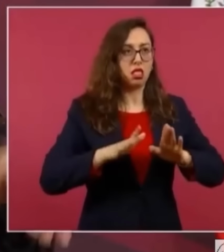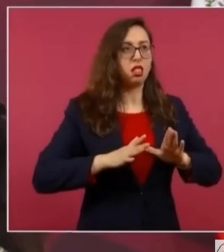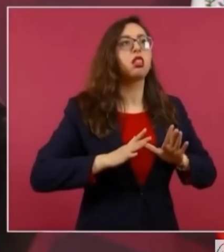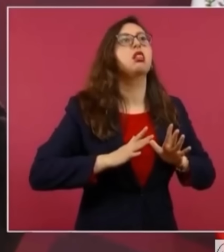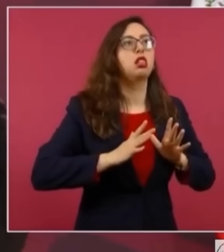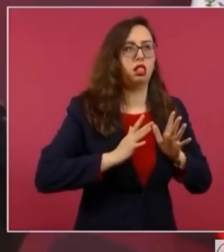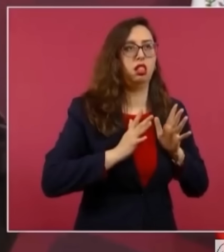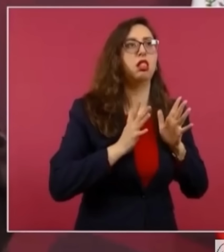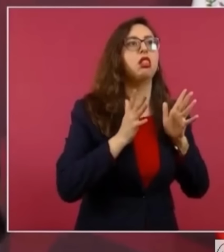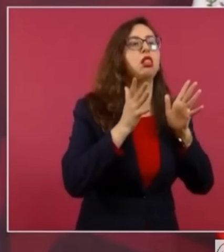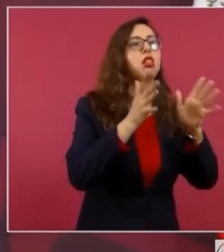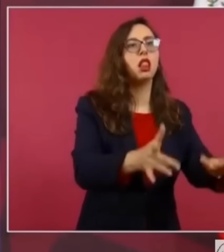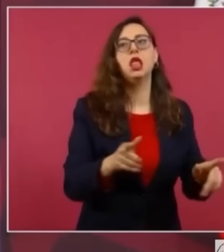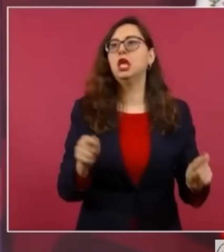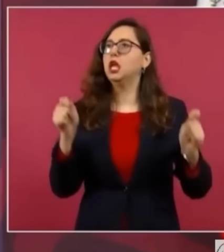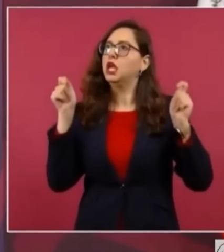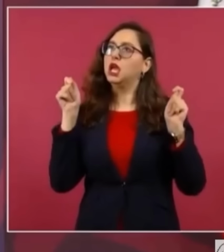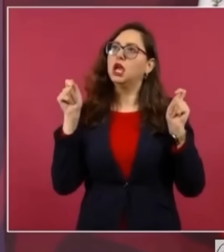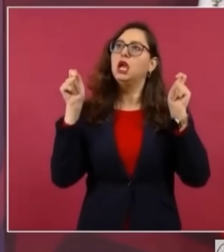toca.